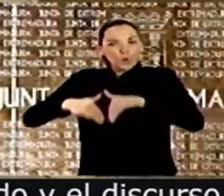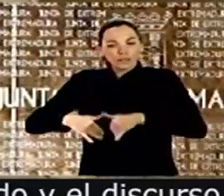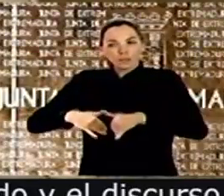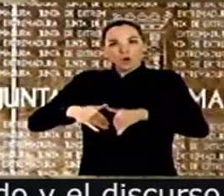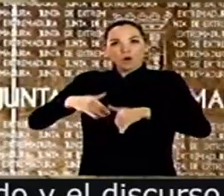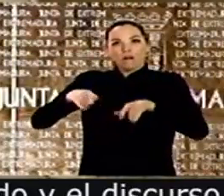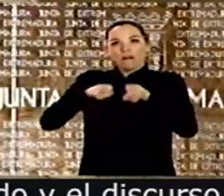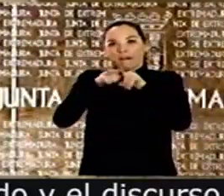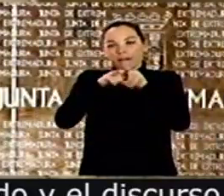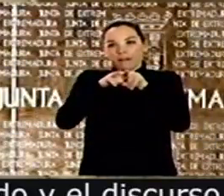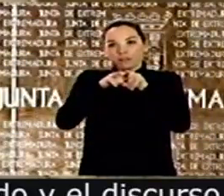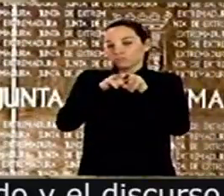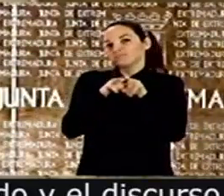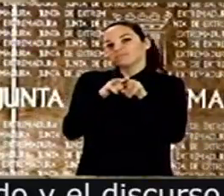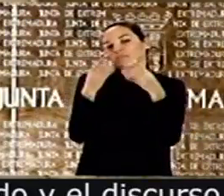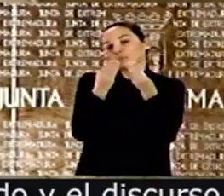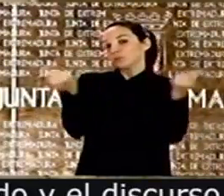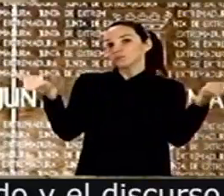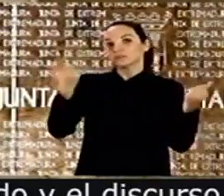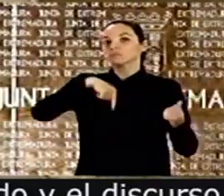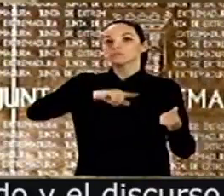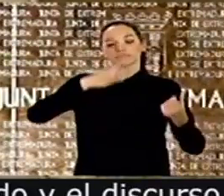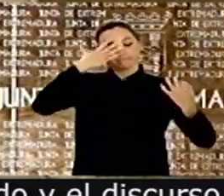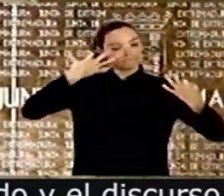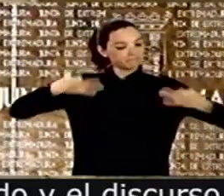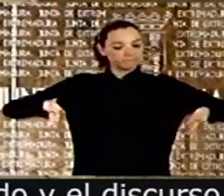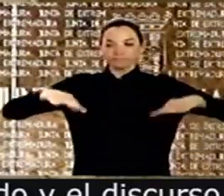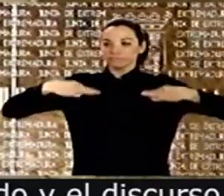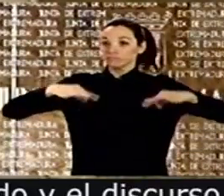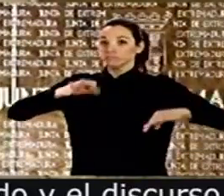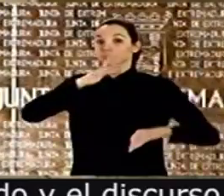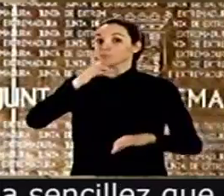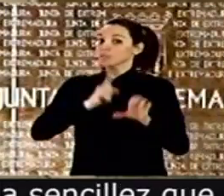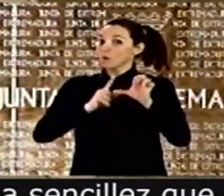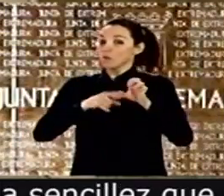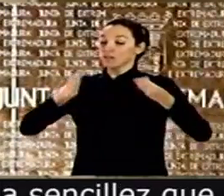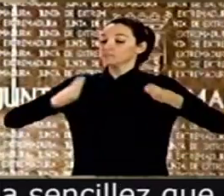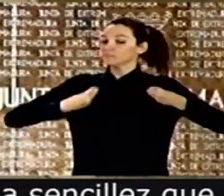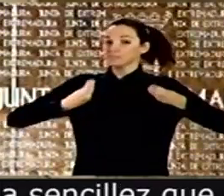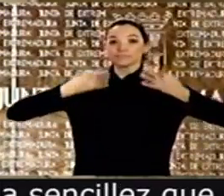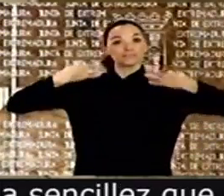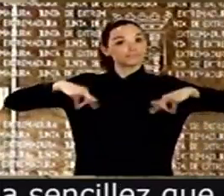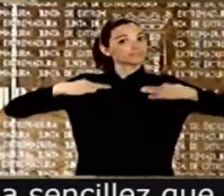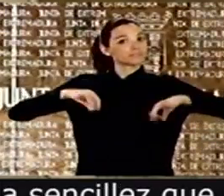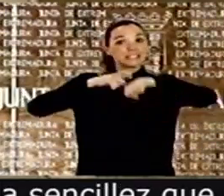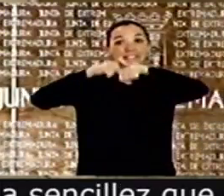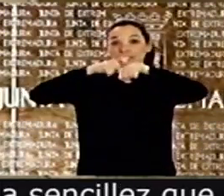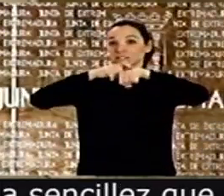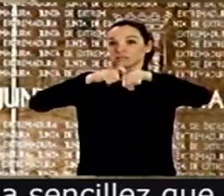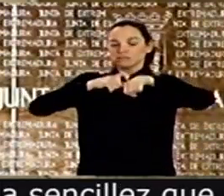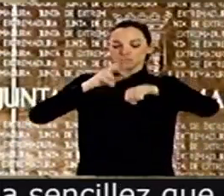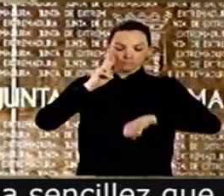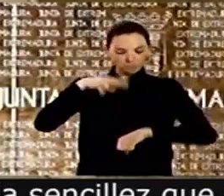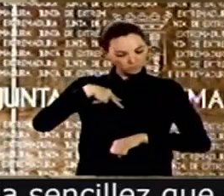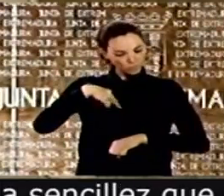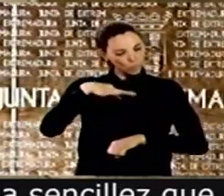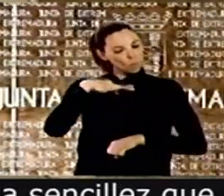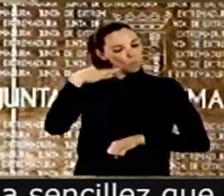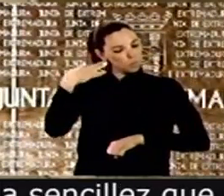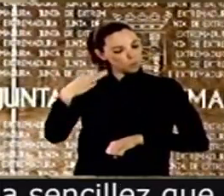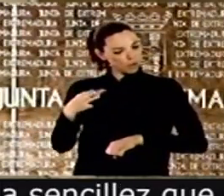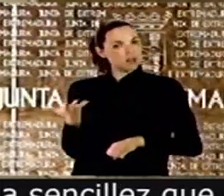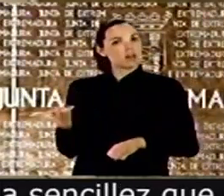no, y vamos con la sencillez que nos caracteriza a los extremeños a ser capaces también de darnos una oportunidad de pensar en grande y